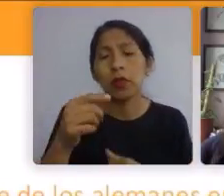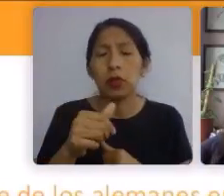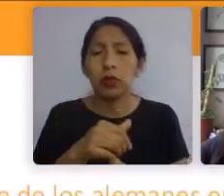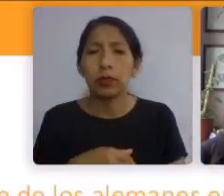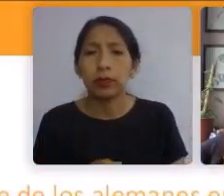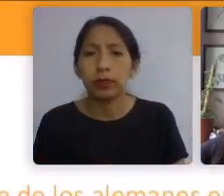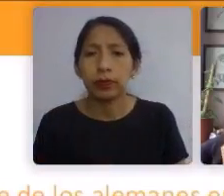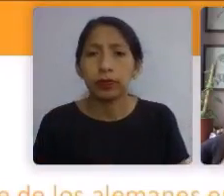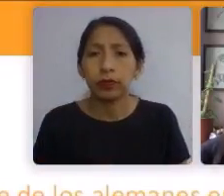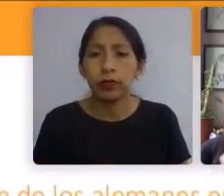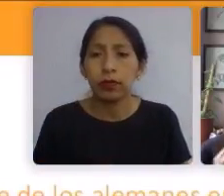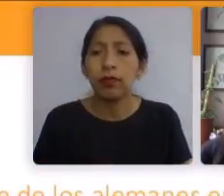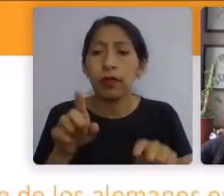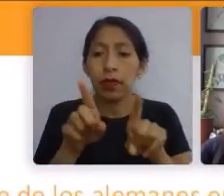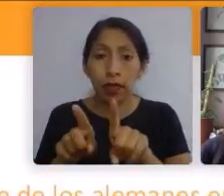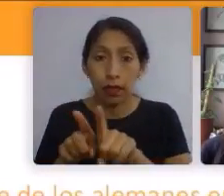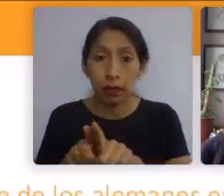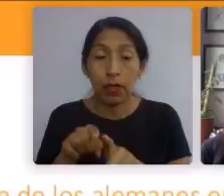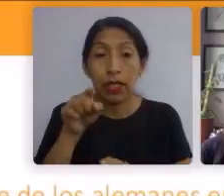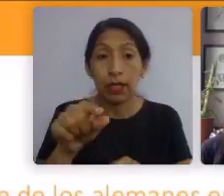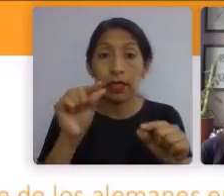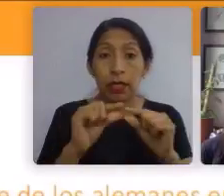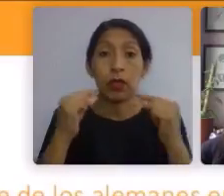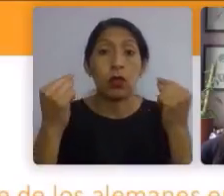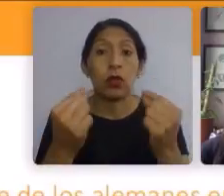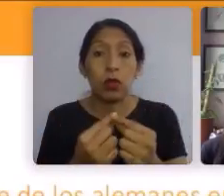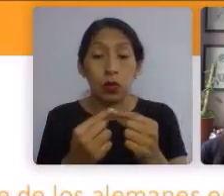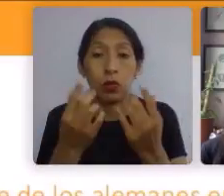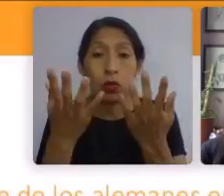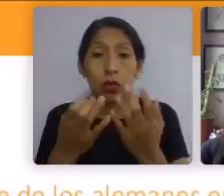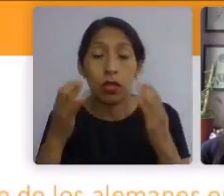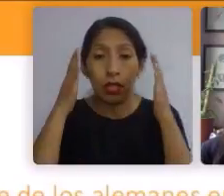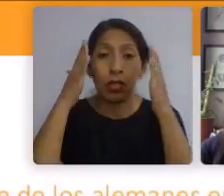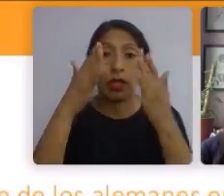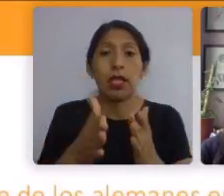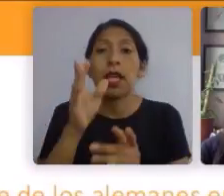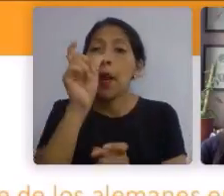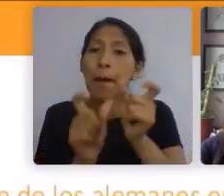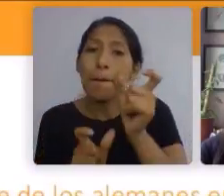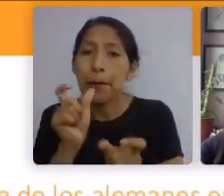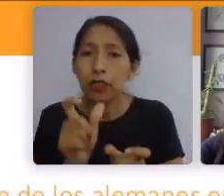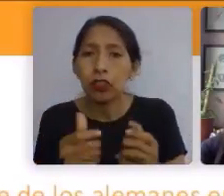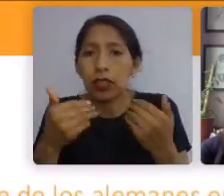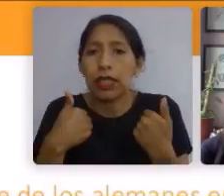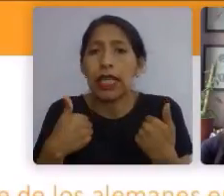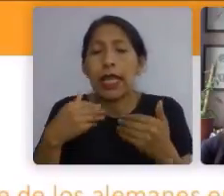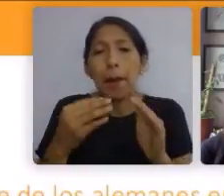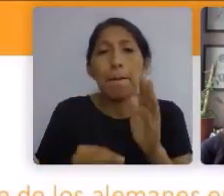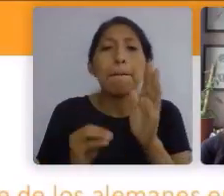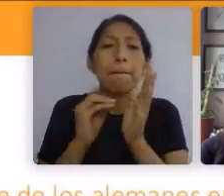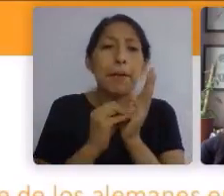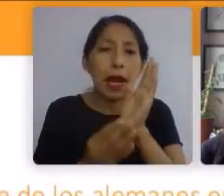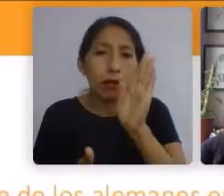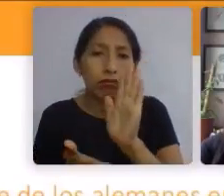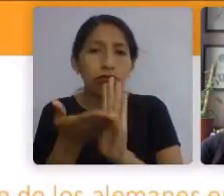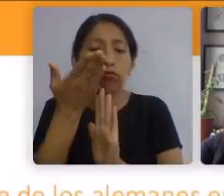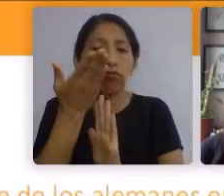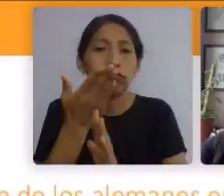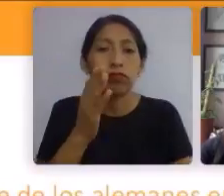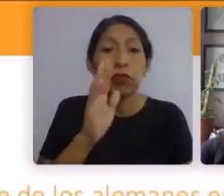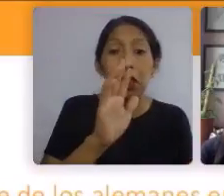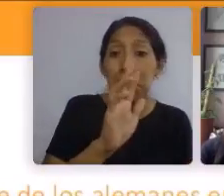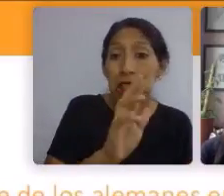¿ok? Y justamente este grupo está enfocado en quiénes, en aquellas personas que tienen mayores ingresos. Decimos que 3 de cada